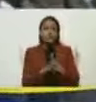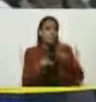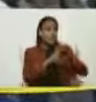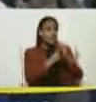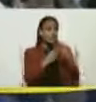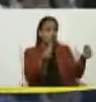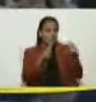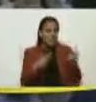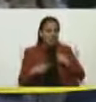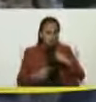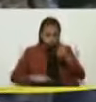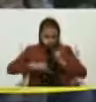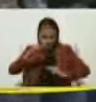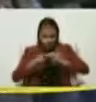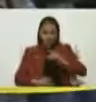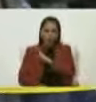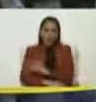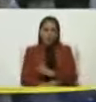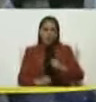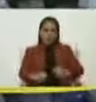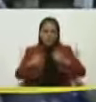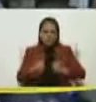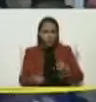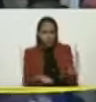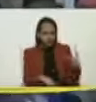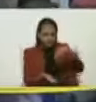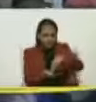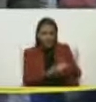adversidades, de los problemas.